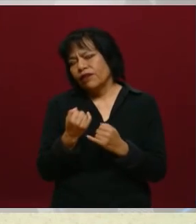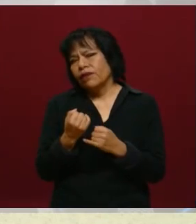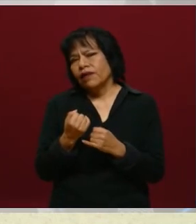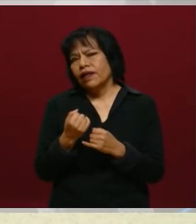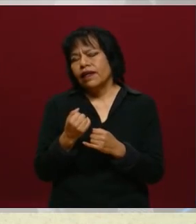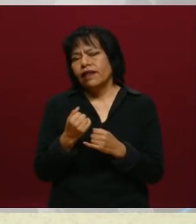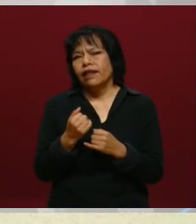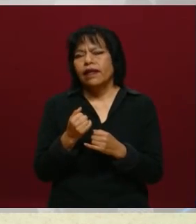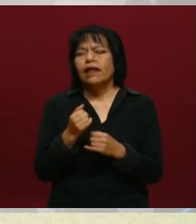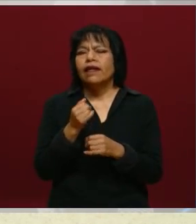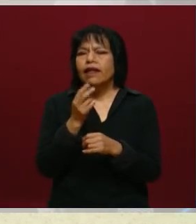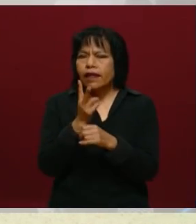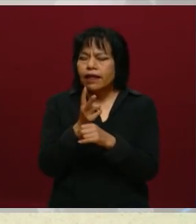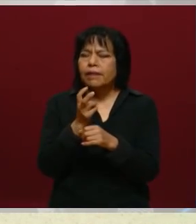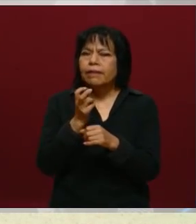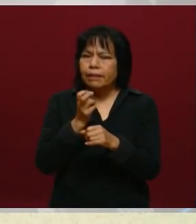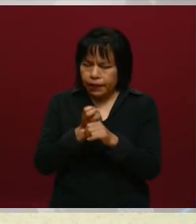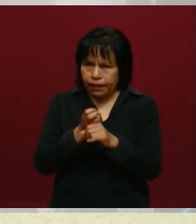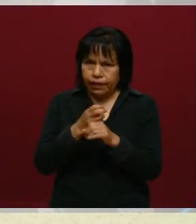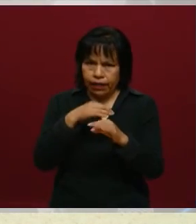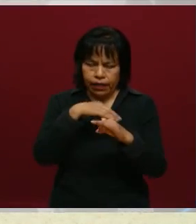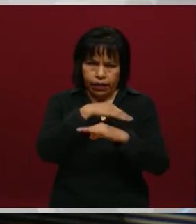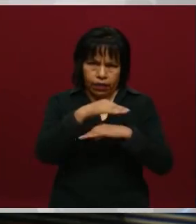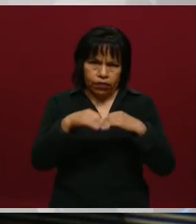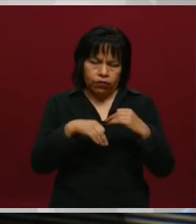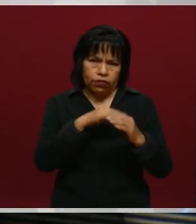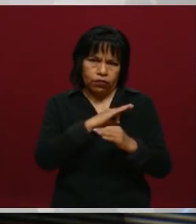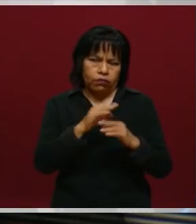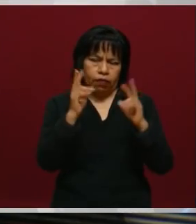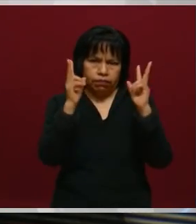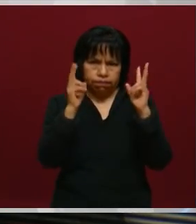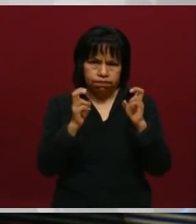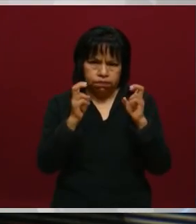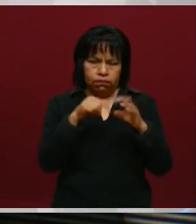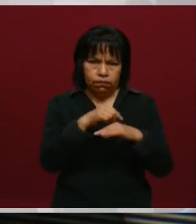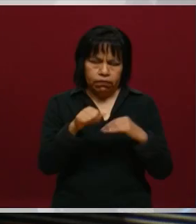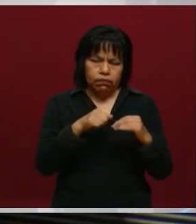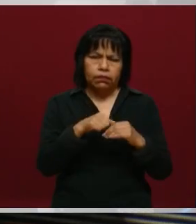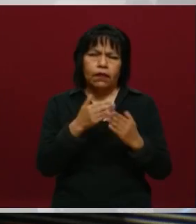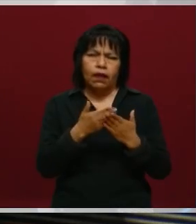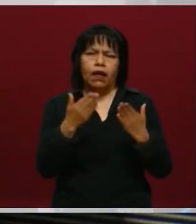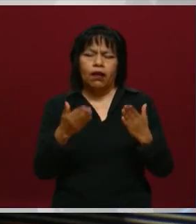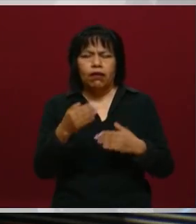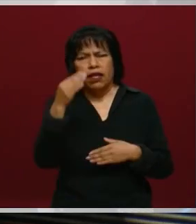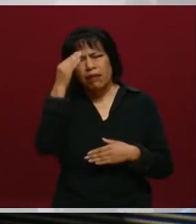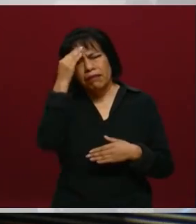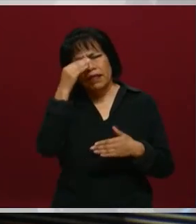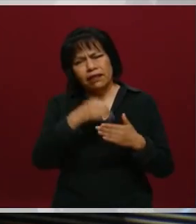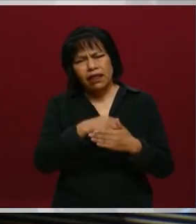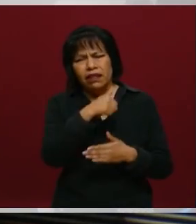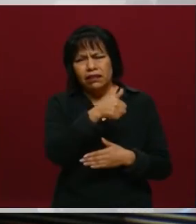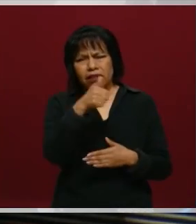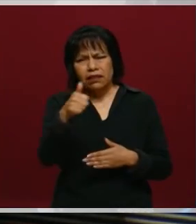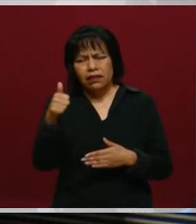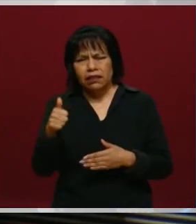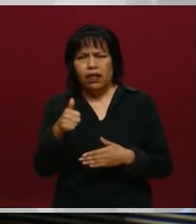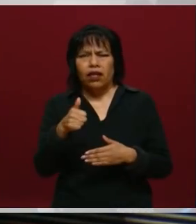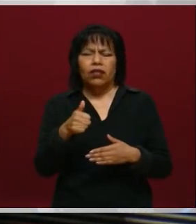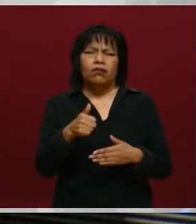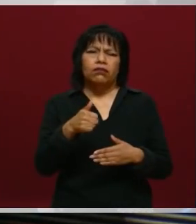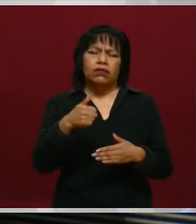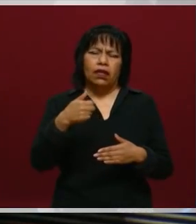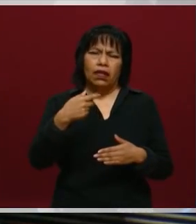audiencia que pueda descargar esta cartilla que sea un momento de reflexión personal familiar y